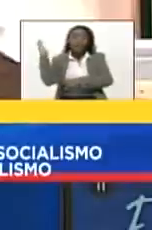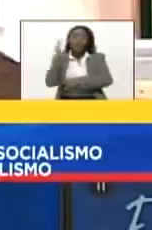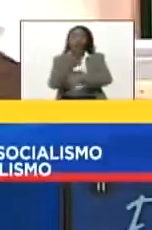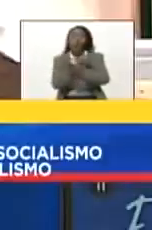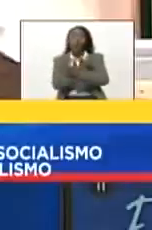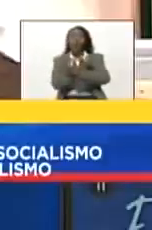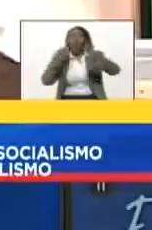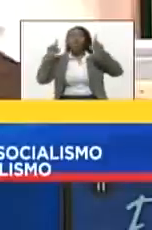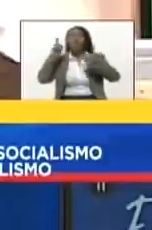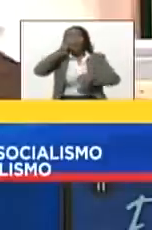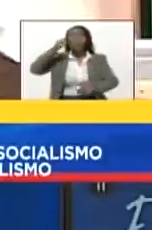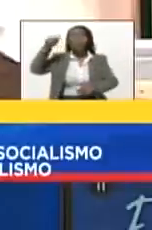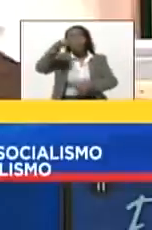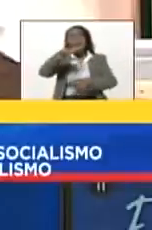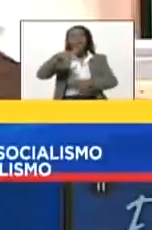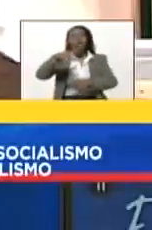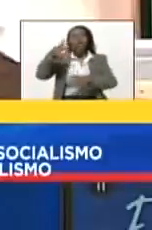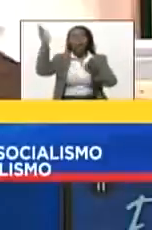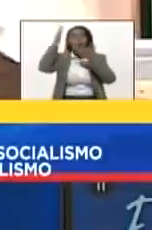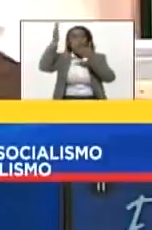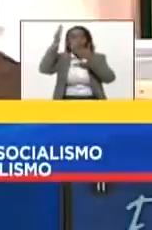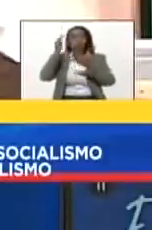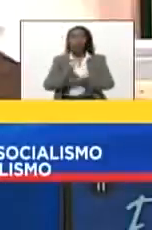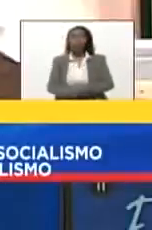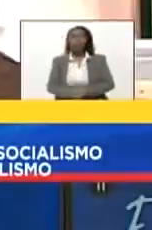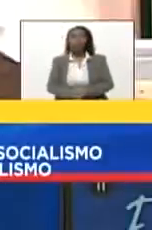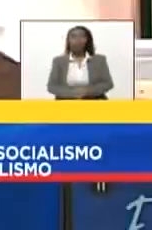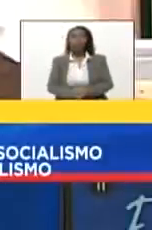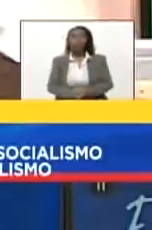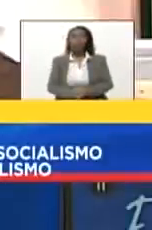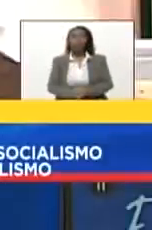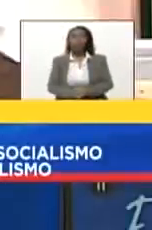liberar a los pueblos indios.